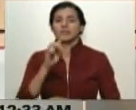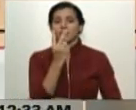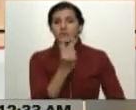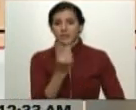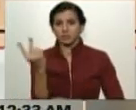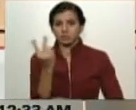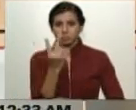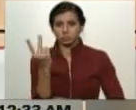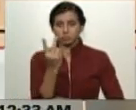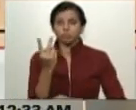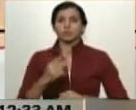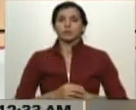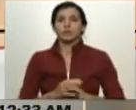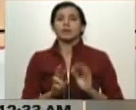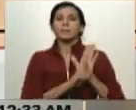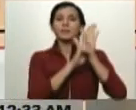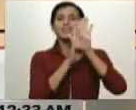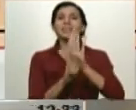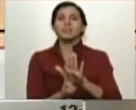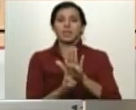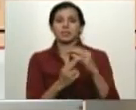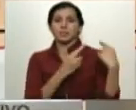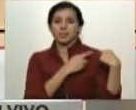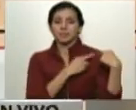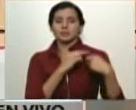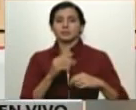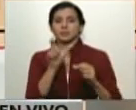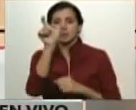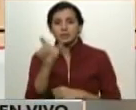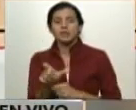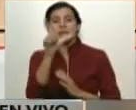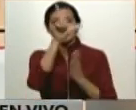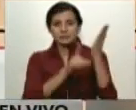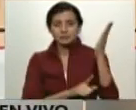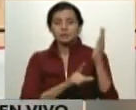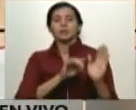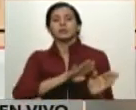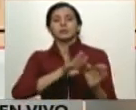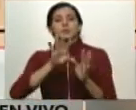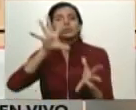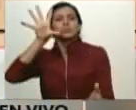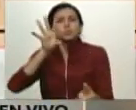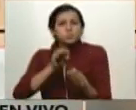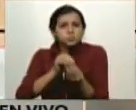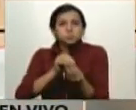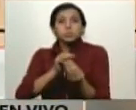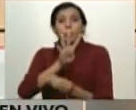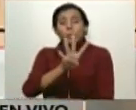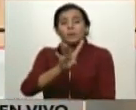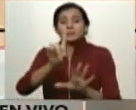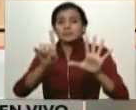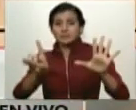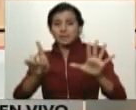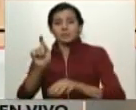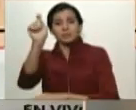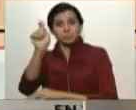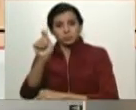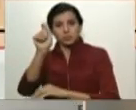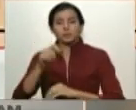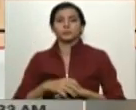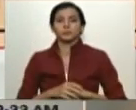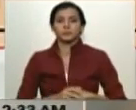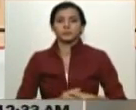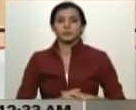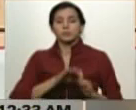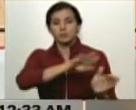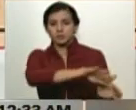22 representantes en la modalidad lista, con un total para 46 diputados y